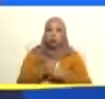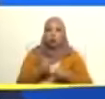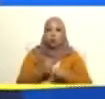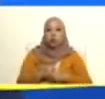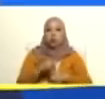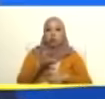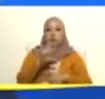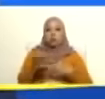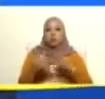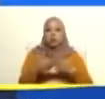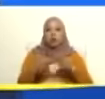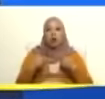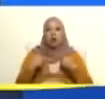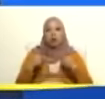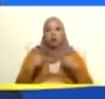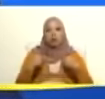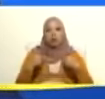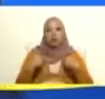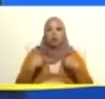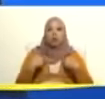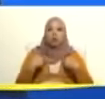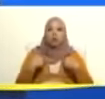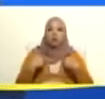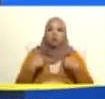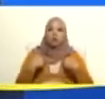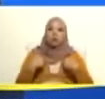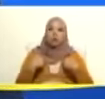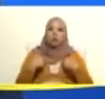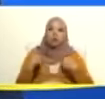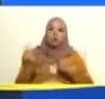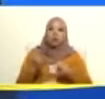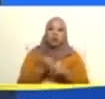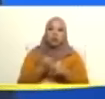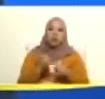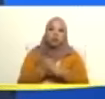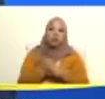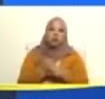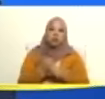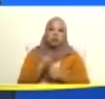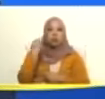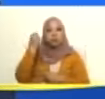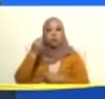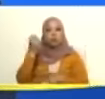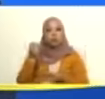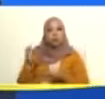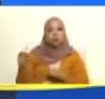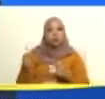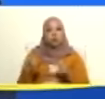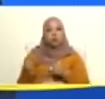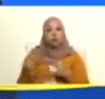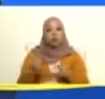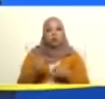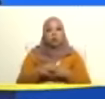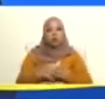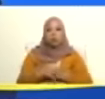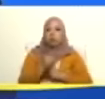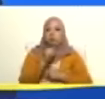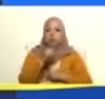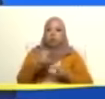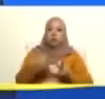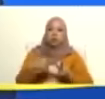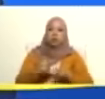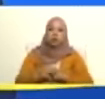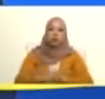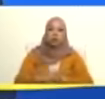cinco sectores muy afectados. Ese diagnóstico está bien trabajado con todos ustedes. Y yo quisiera que el